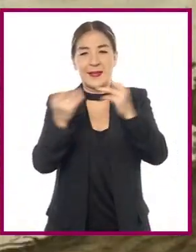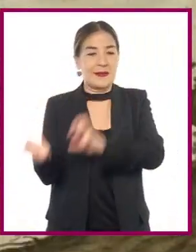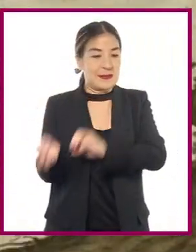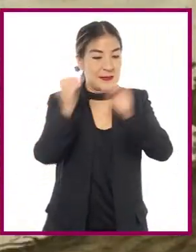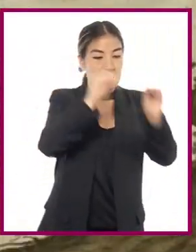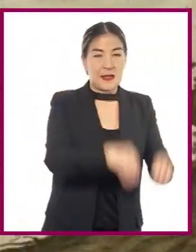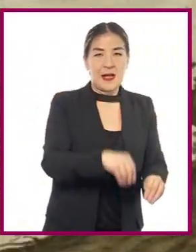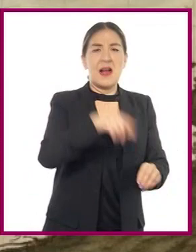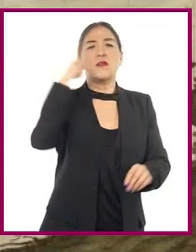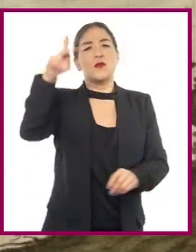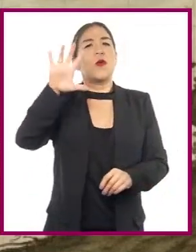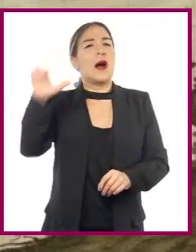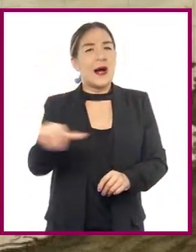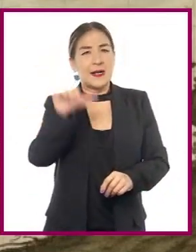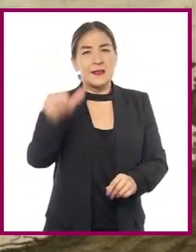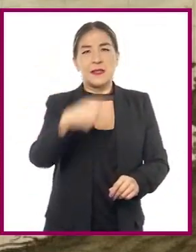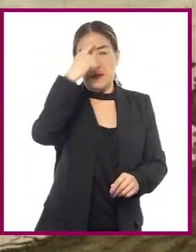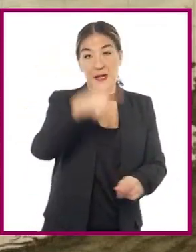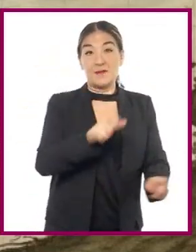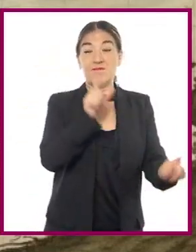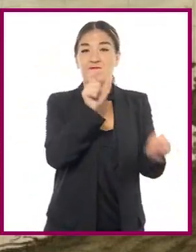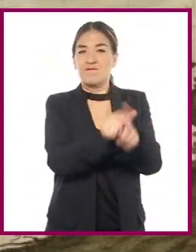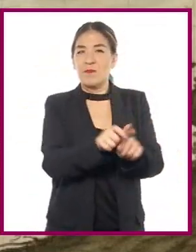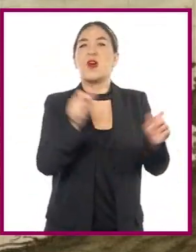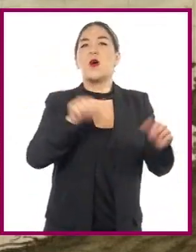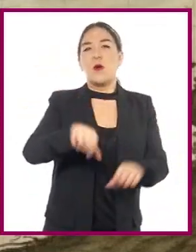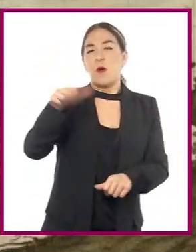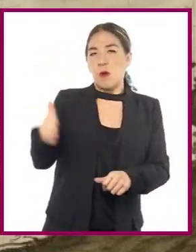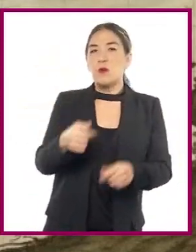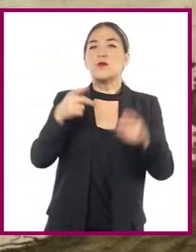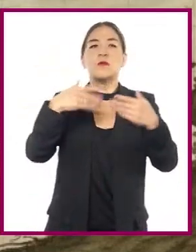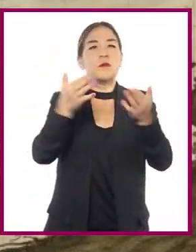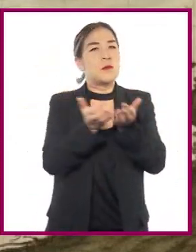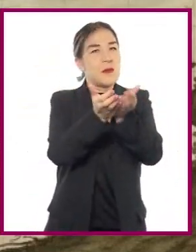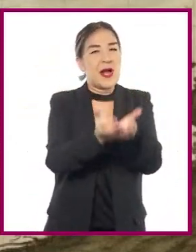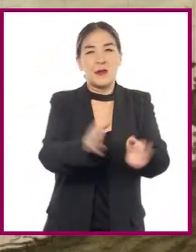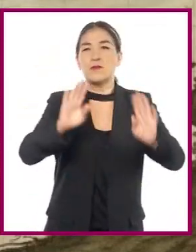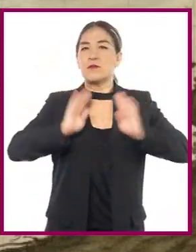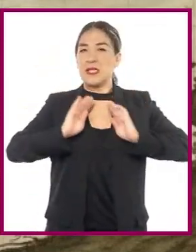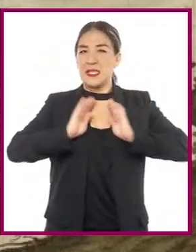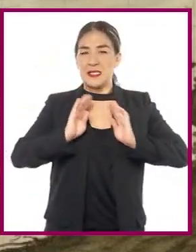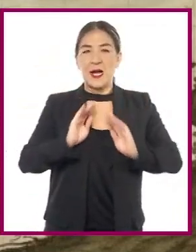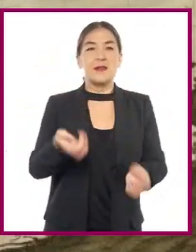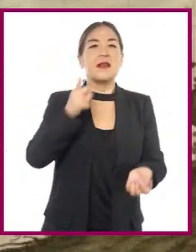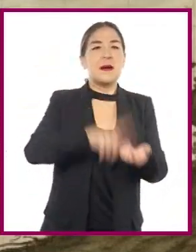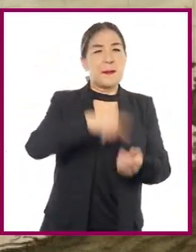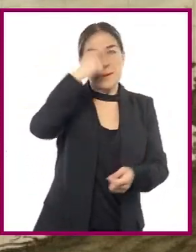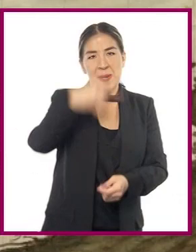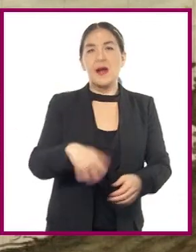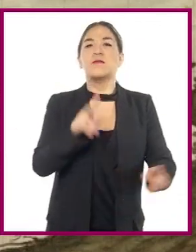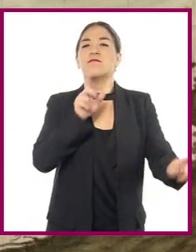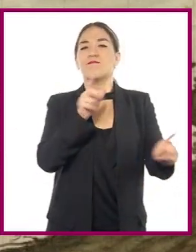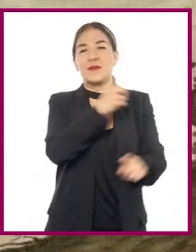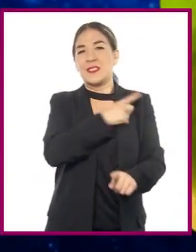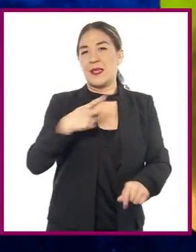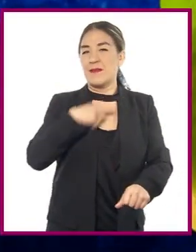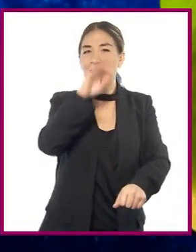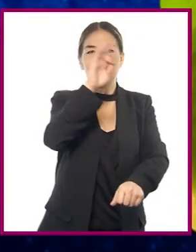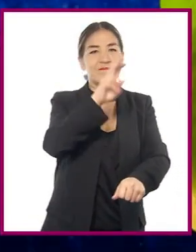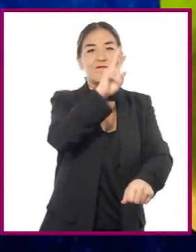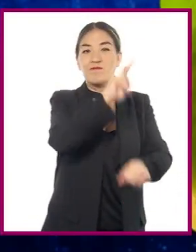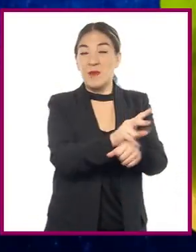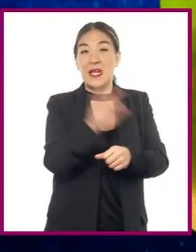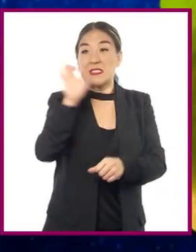y asiáticos, que iban protegidos por otras embarcaciones militares que tenían la función de protegerlos de ataque